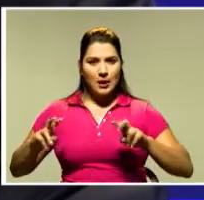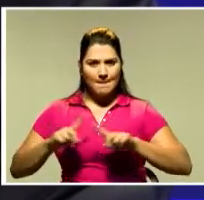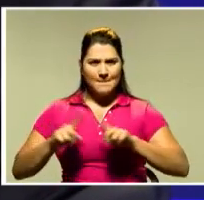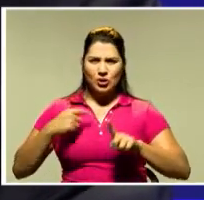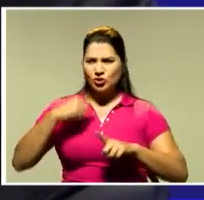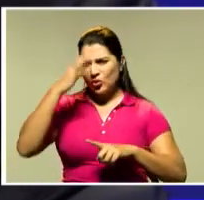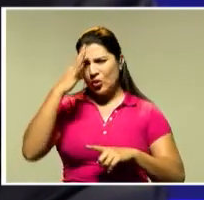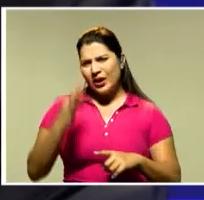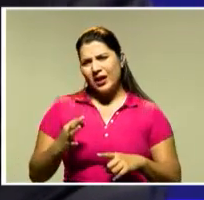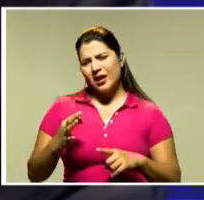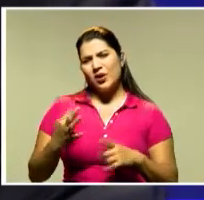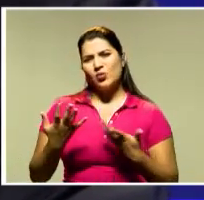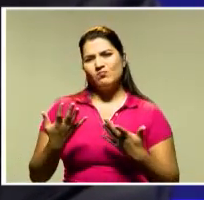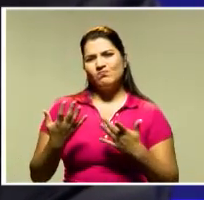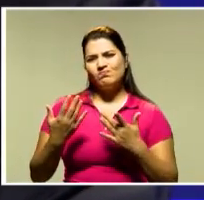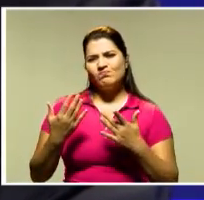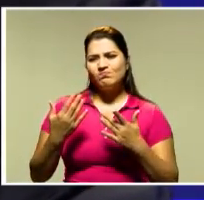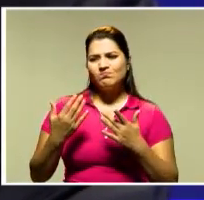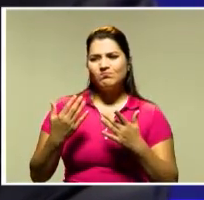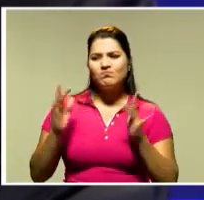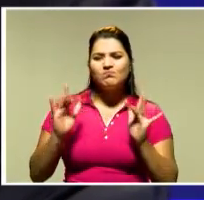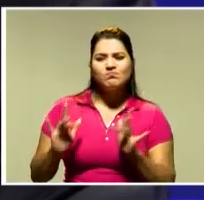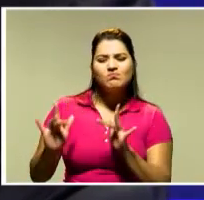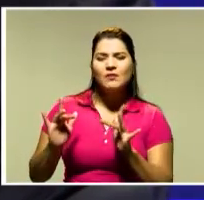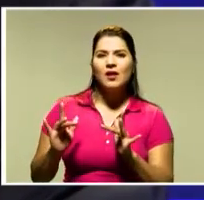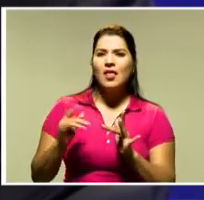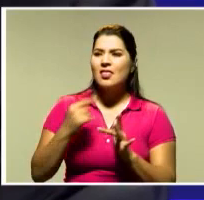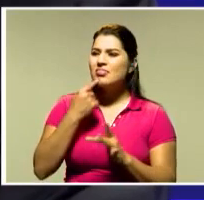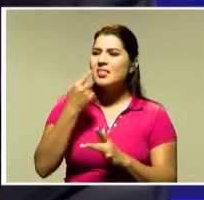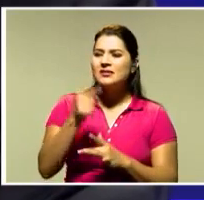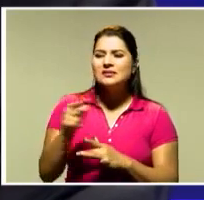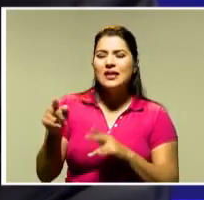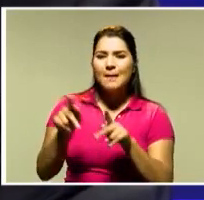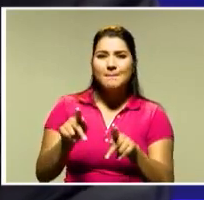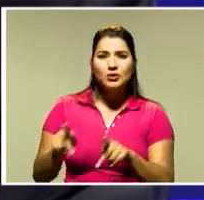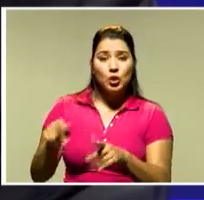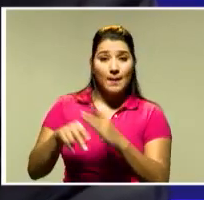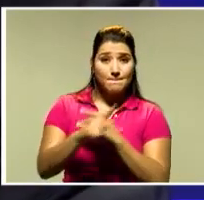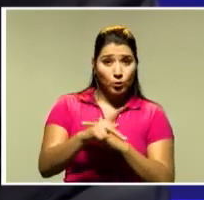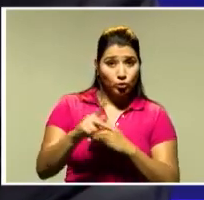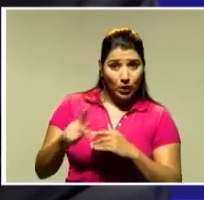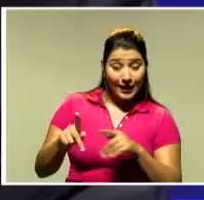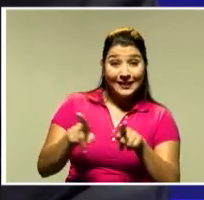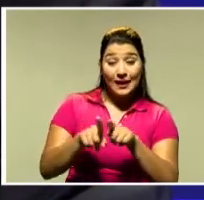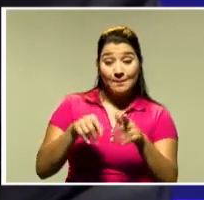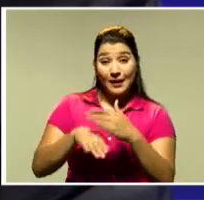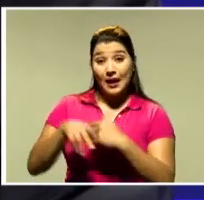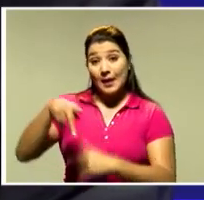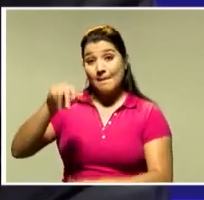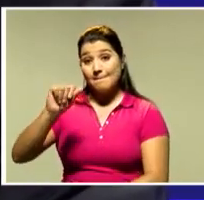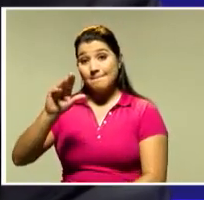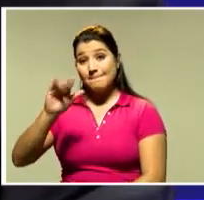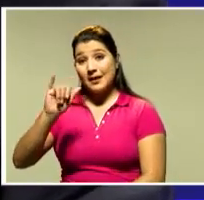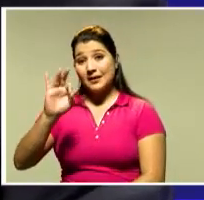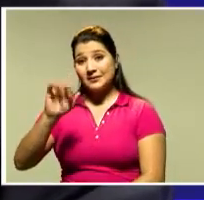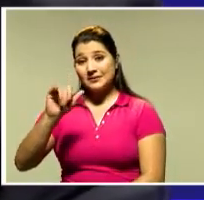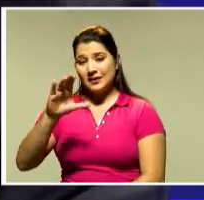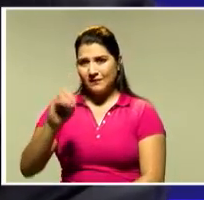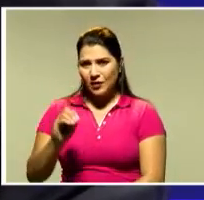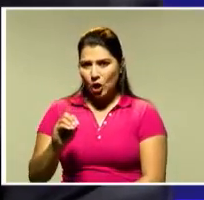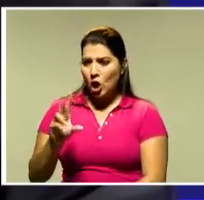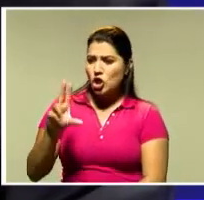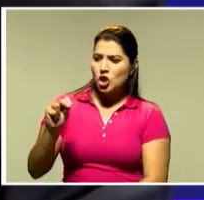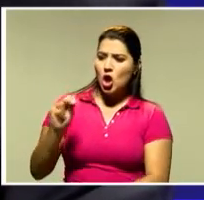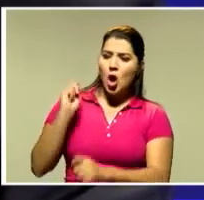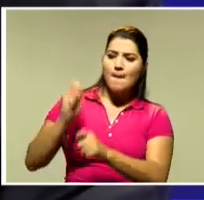es ingrato negarle a la gente, no solo en Punta Arenas, sino en el Pacífico, la pesca de camarón que se produce